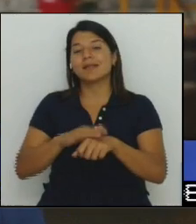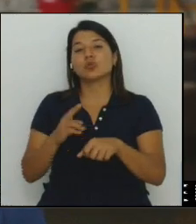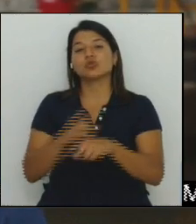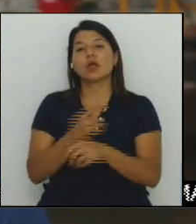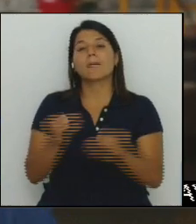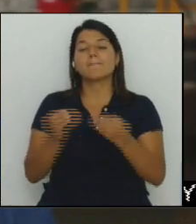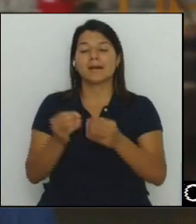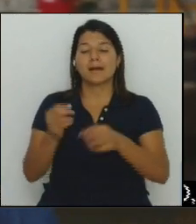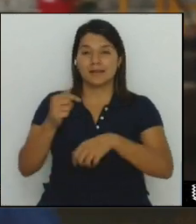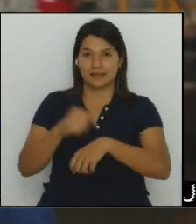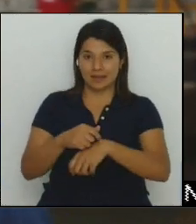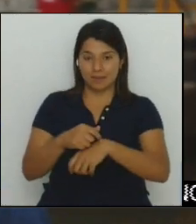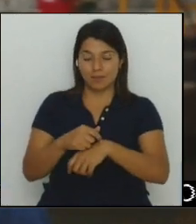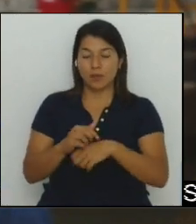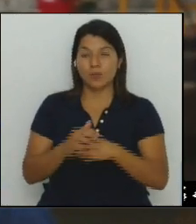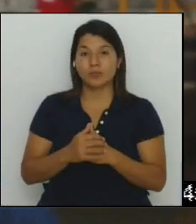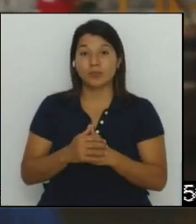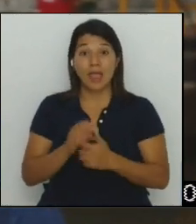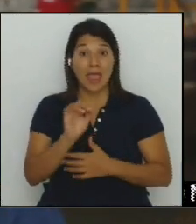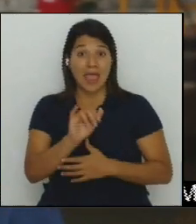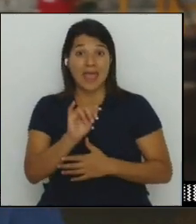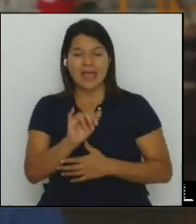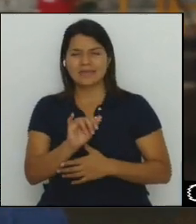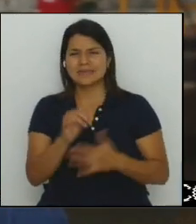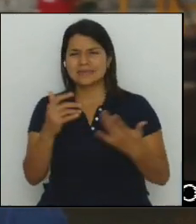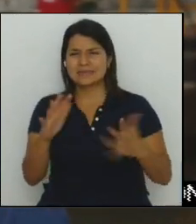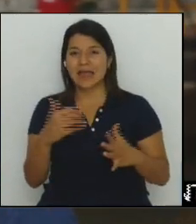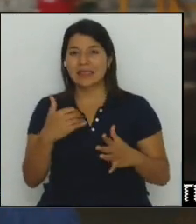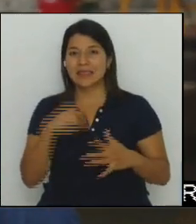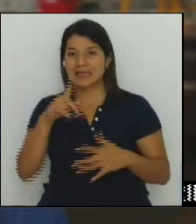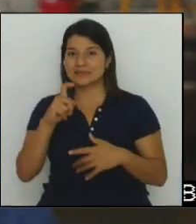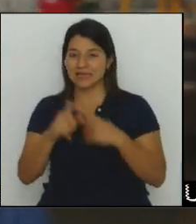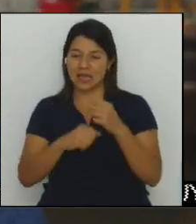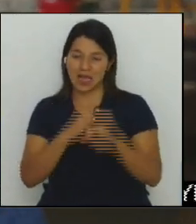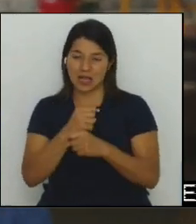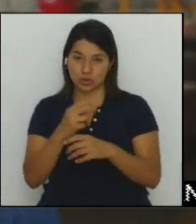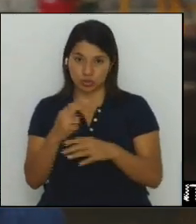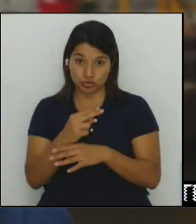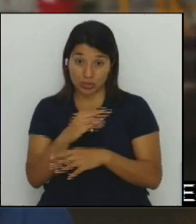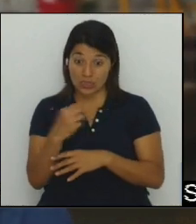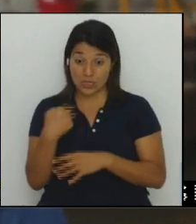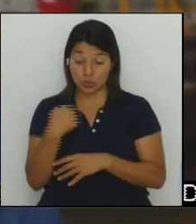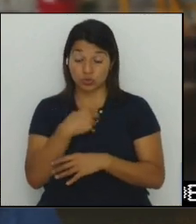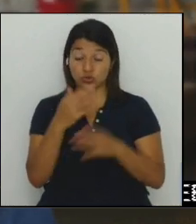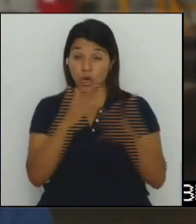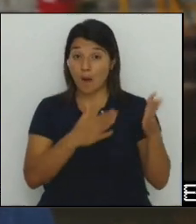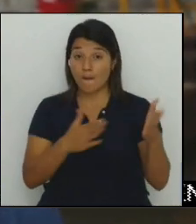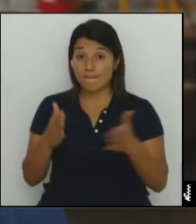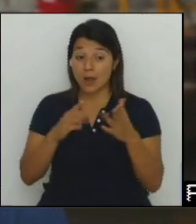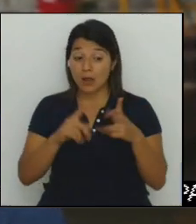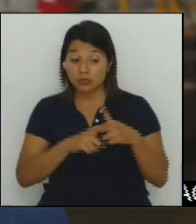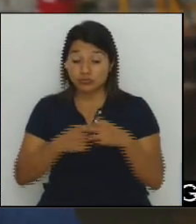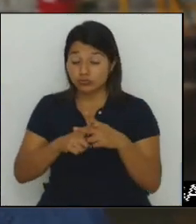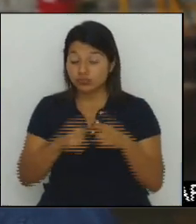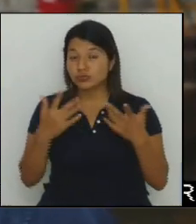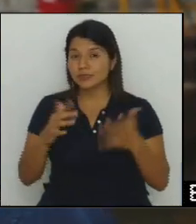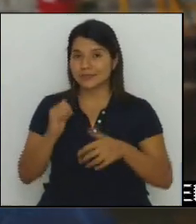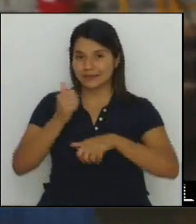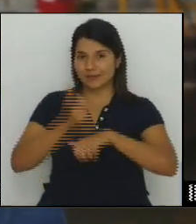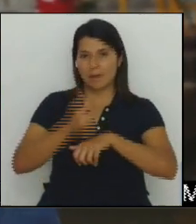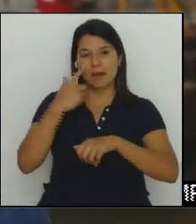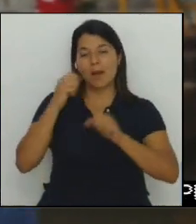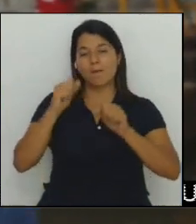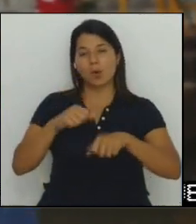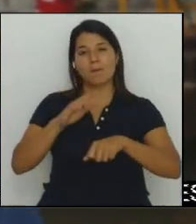Panamá tienen más de 100 años en operación y nuestro plan de mantenimiento está definido para extender la vida y, si Dios quiere,